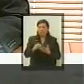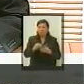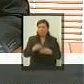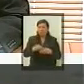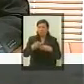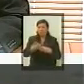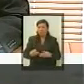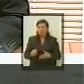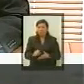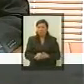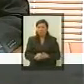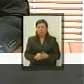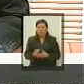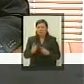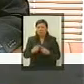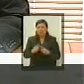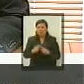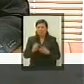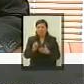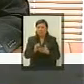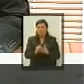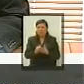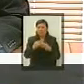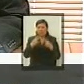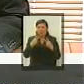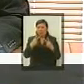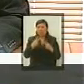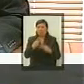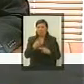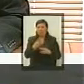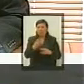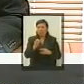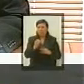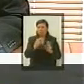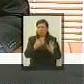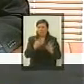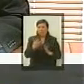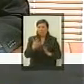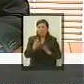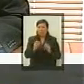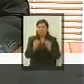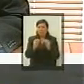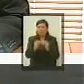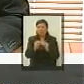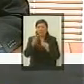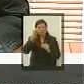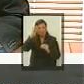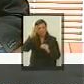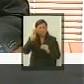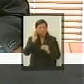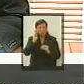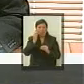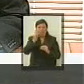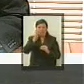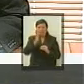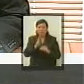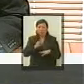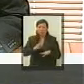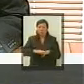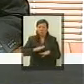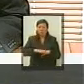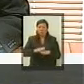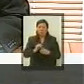beneficios de exoneración tributaria que se dio a la región laeto ley 29 285 al departamento de madre de Dios sobre